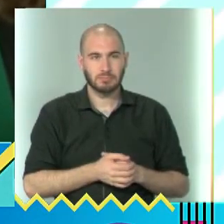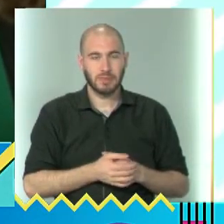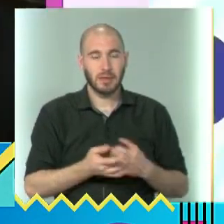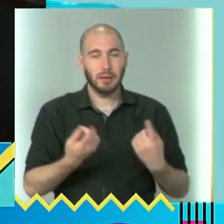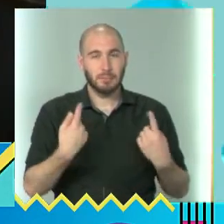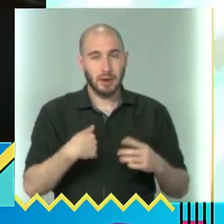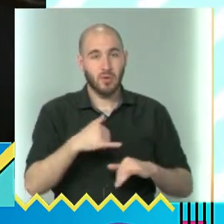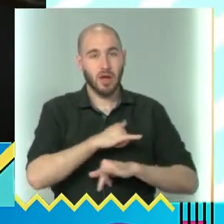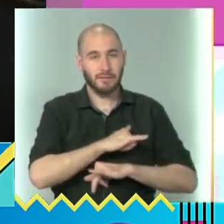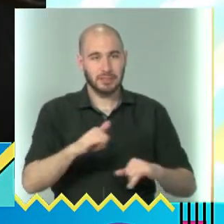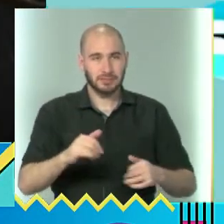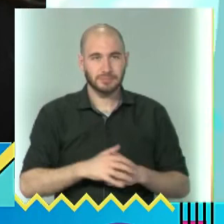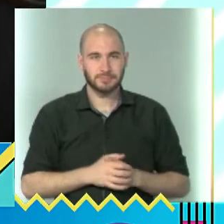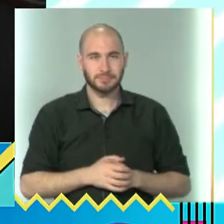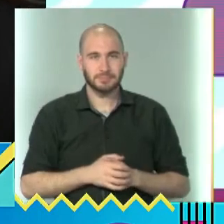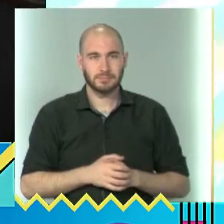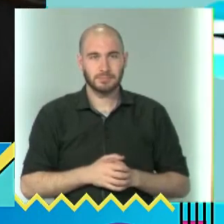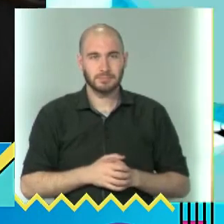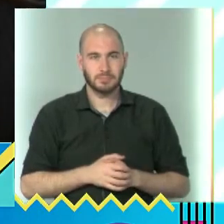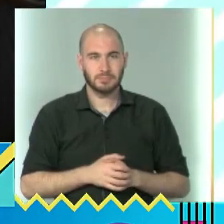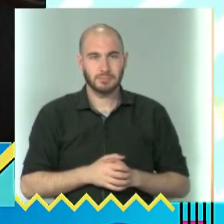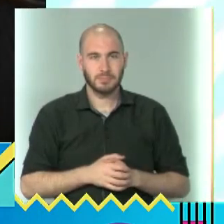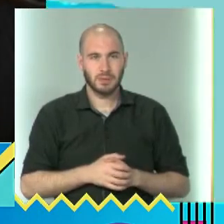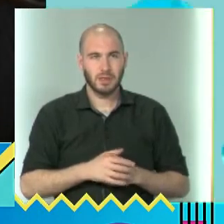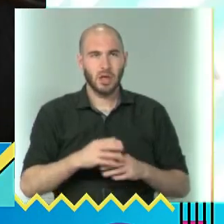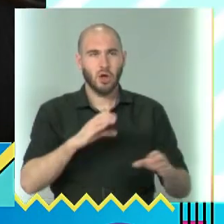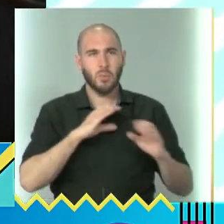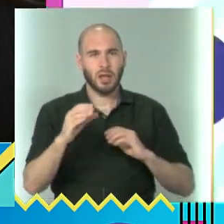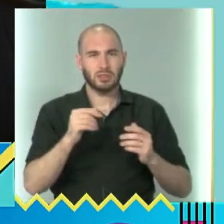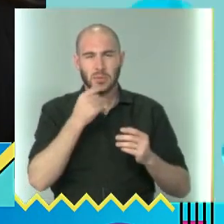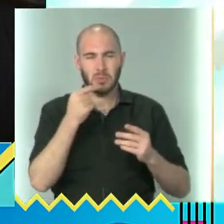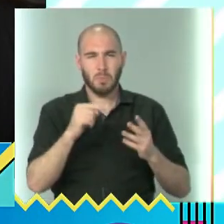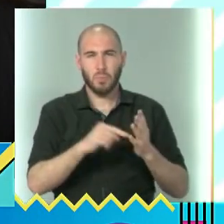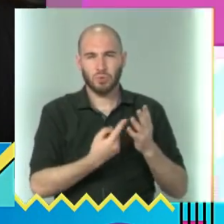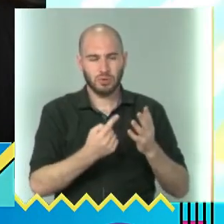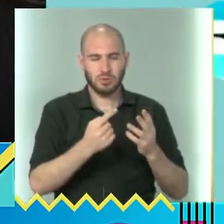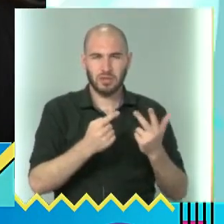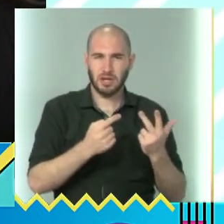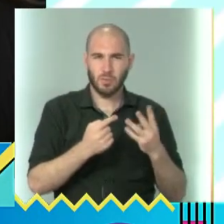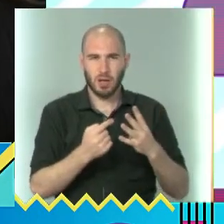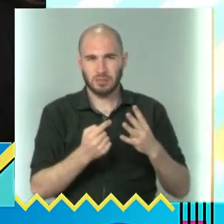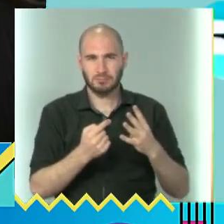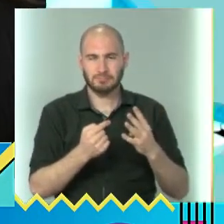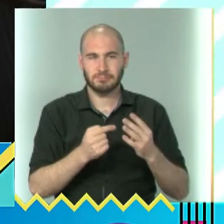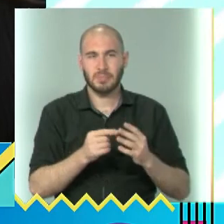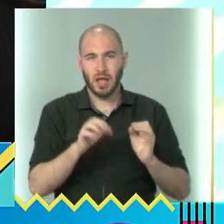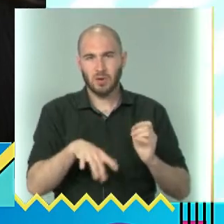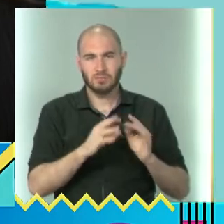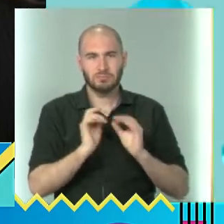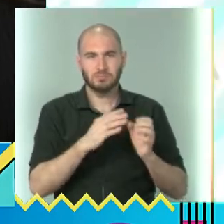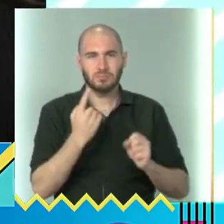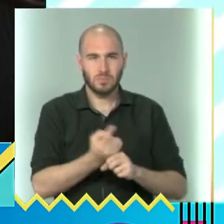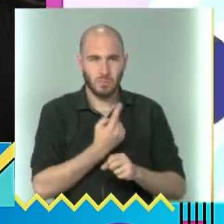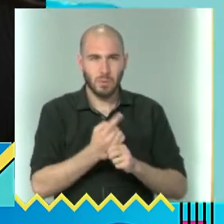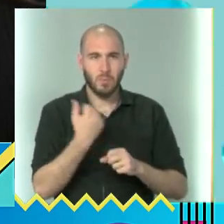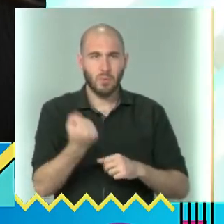Pero quiero avisar que de toda la comunicación quedan 3 o 4 puntos que no se podrán tratar ahora,